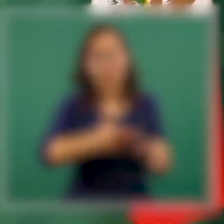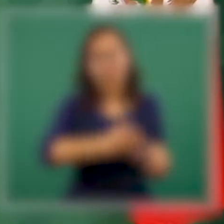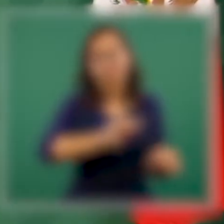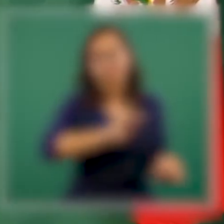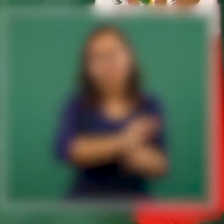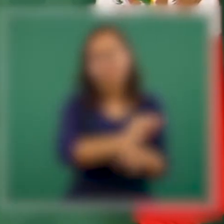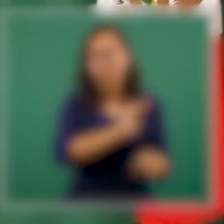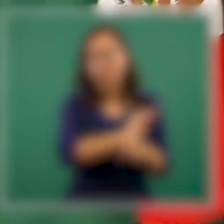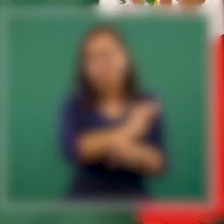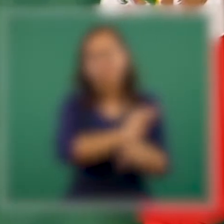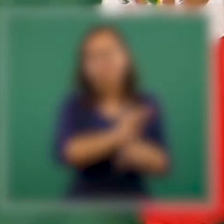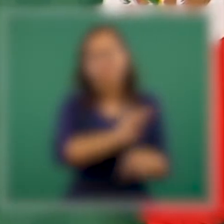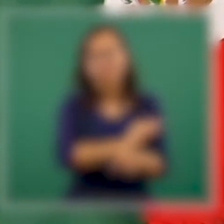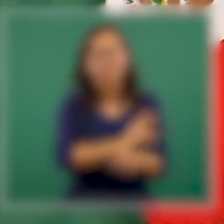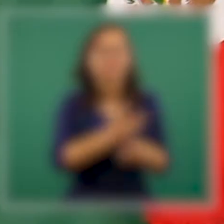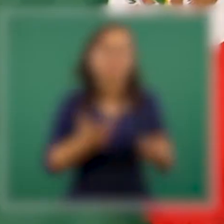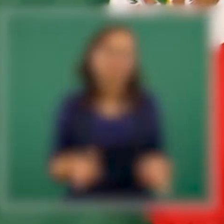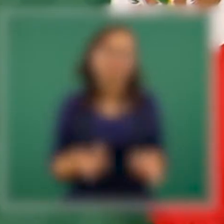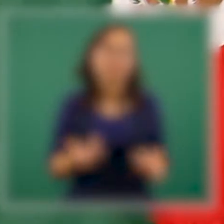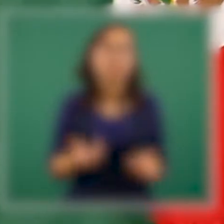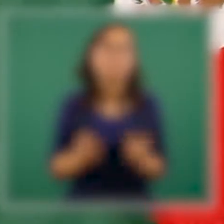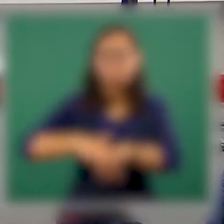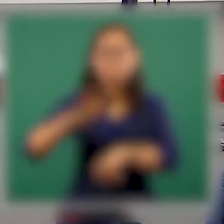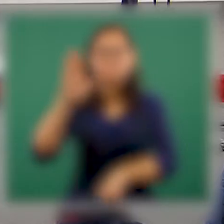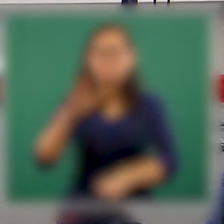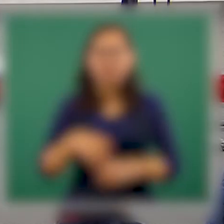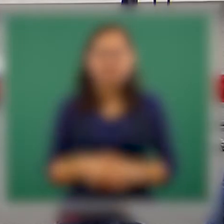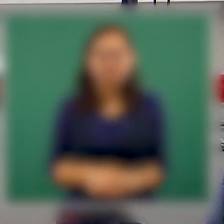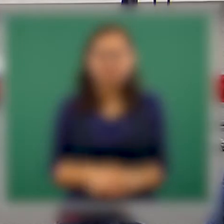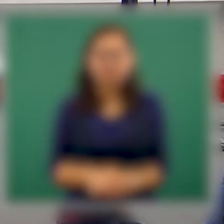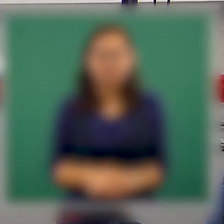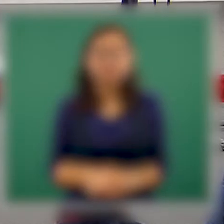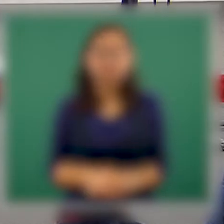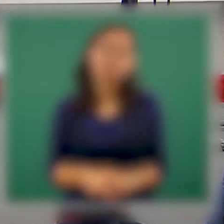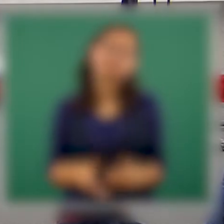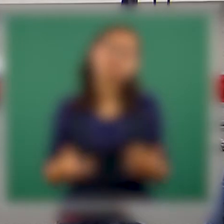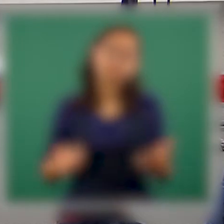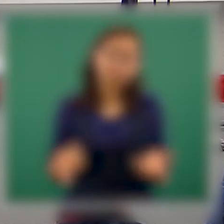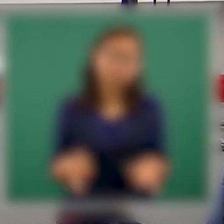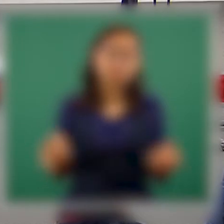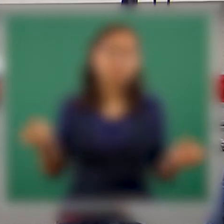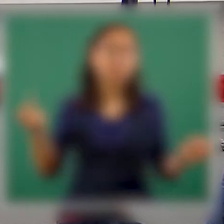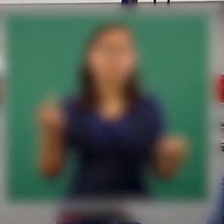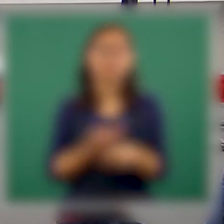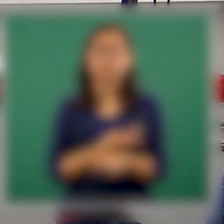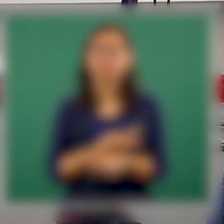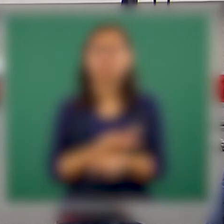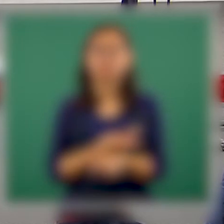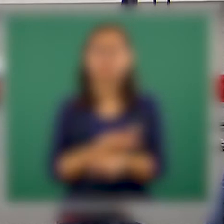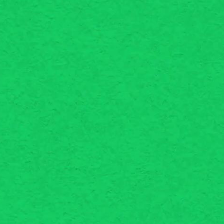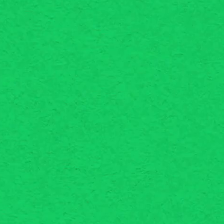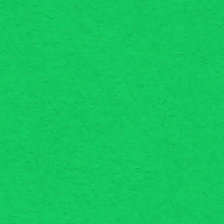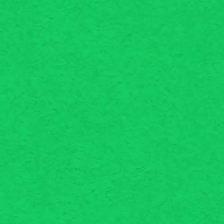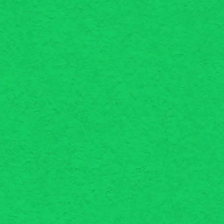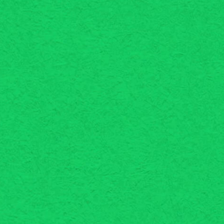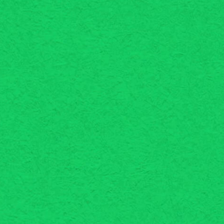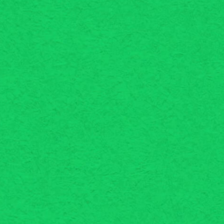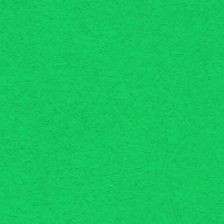de acuerdo con el plan nacional de vacunación -miguel arzáte canal 14